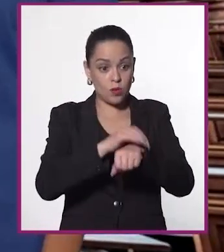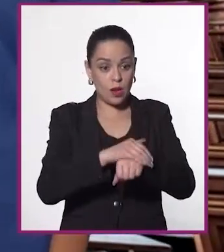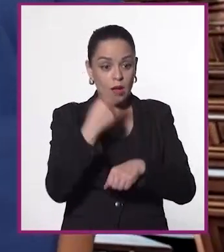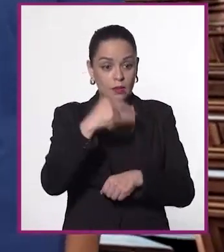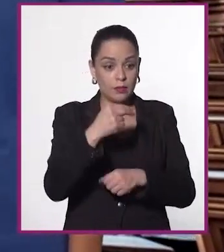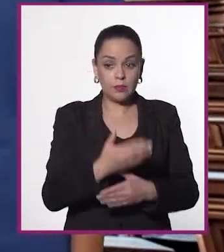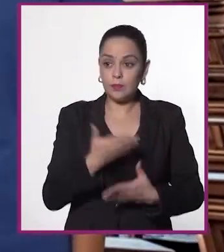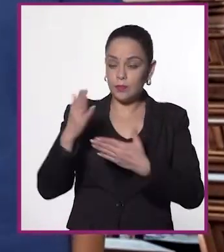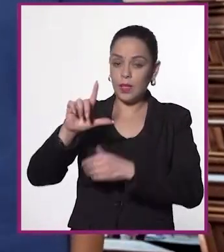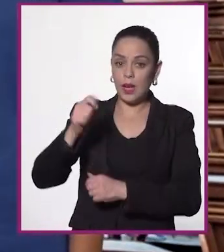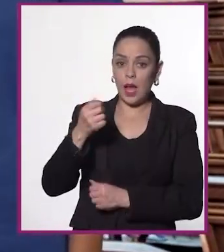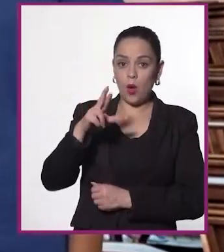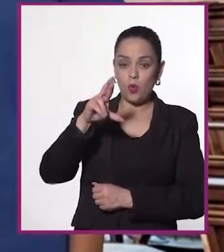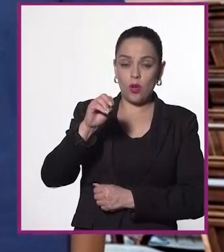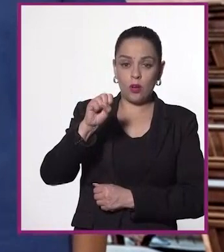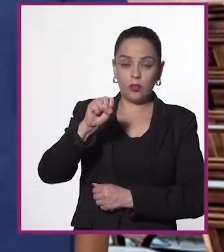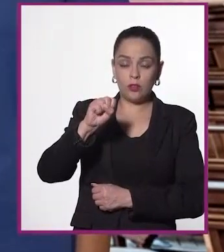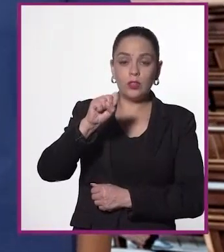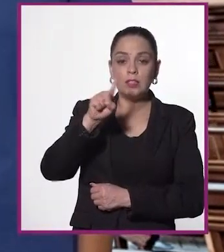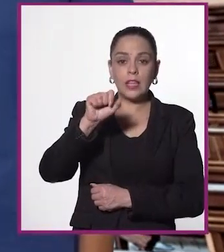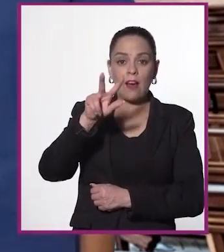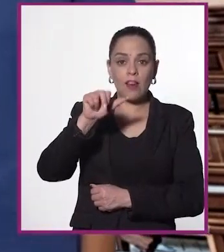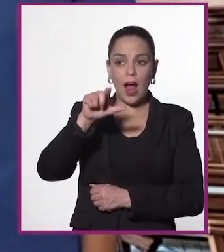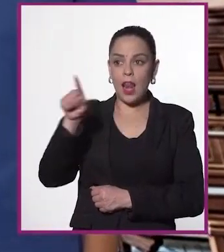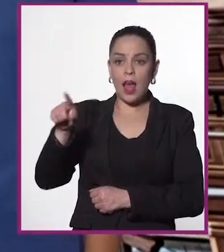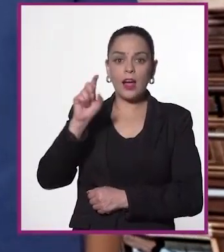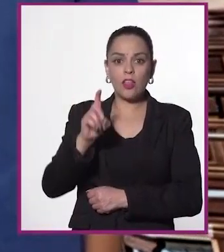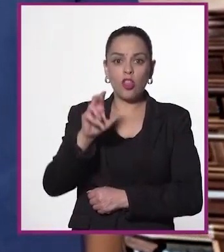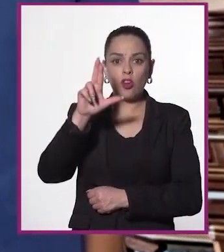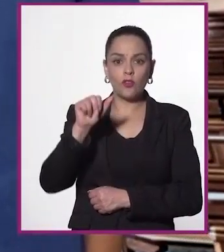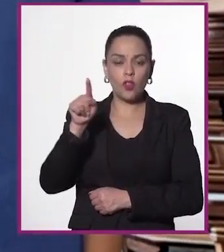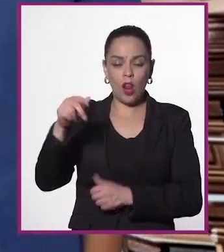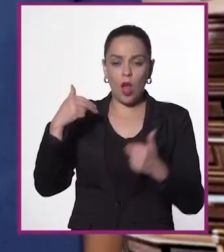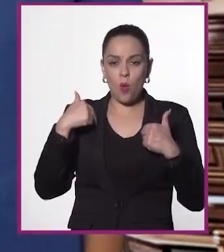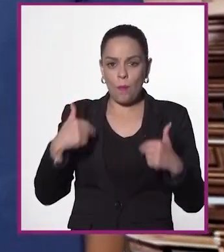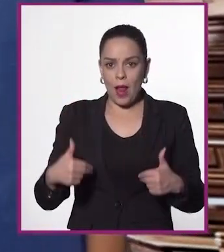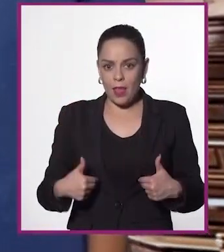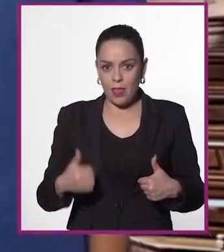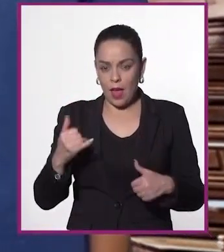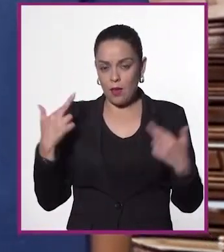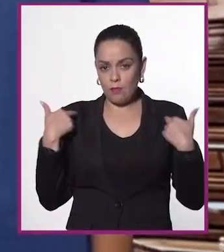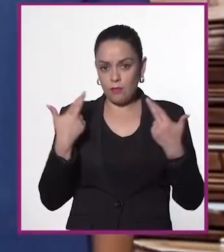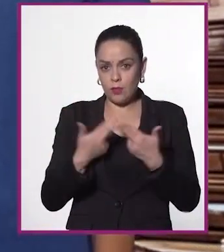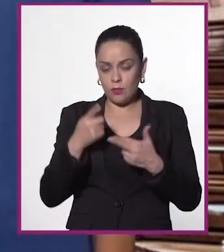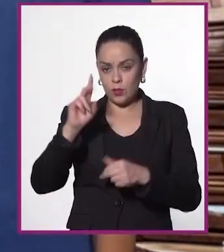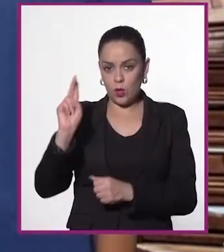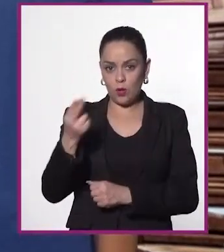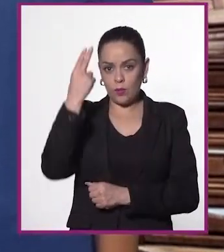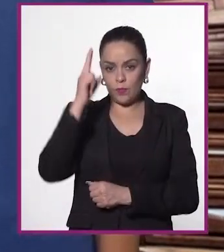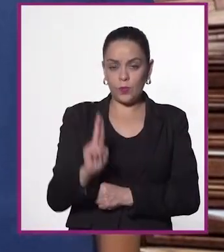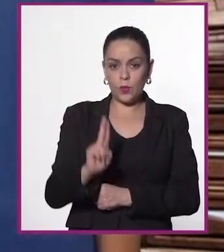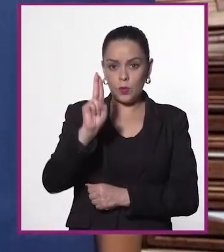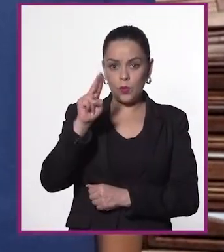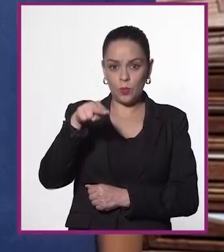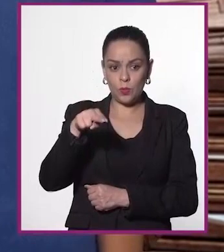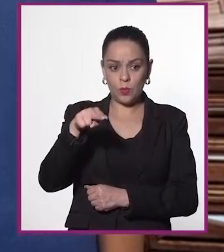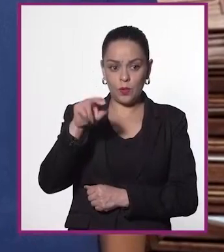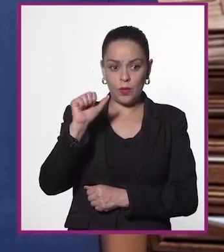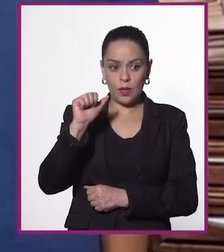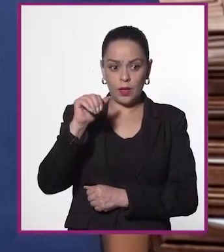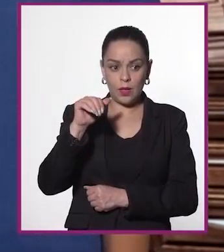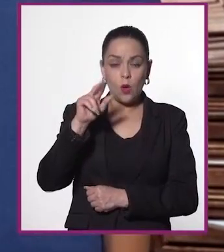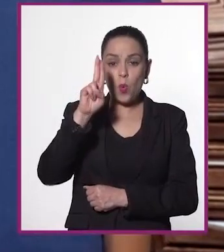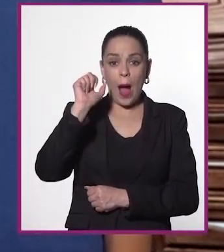nombre es Lauro Zavala y es doctor en Humanidades, además de ser profesor en la Universidad Autónoma Metropolitana de